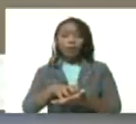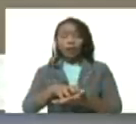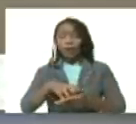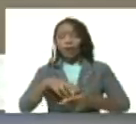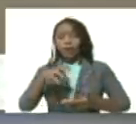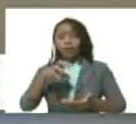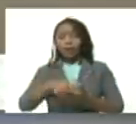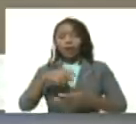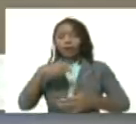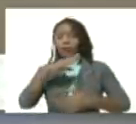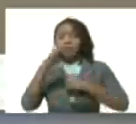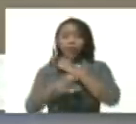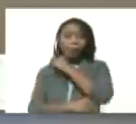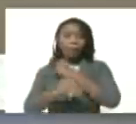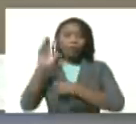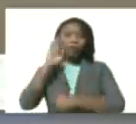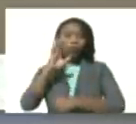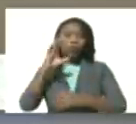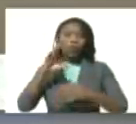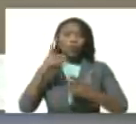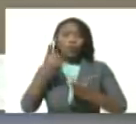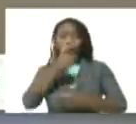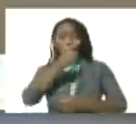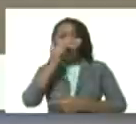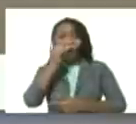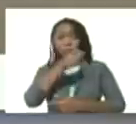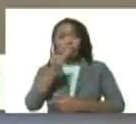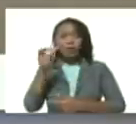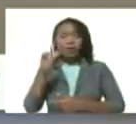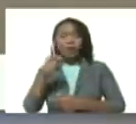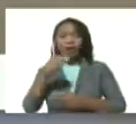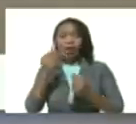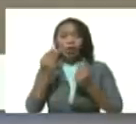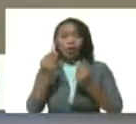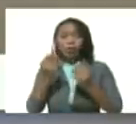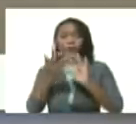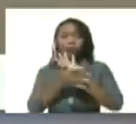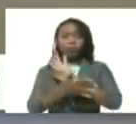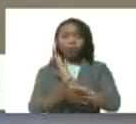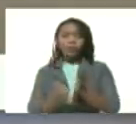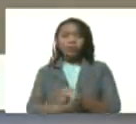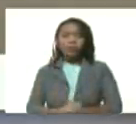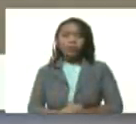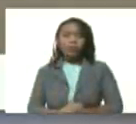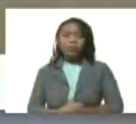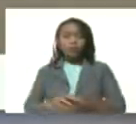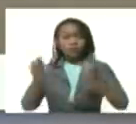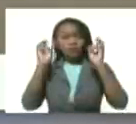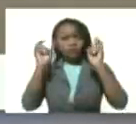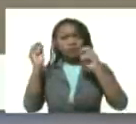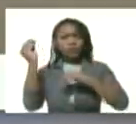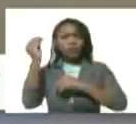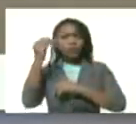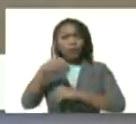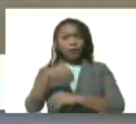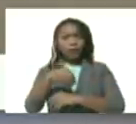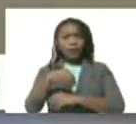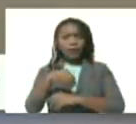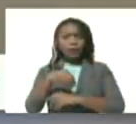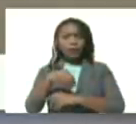narcoestado, la narcopolítica y la narcoeconomía. En su relación además narcótica